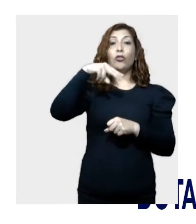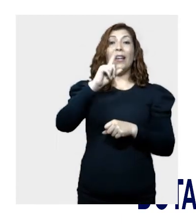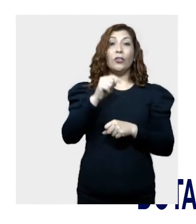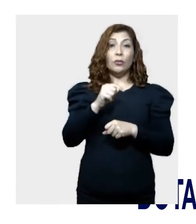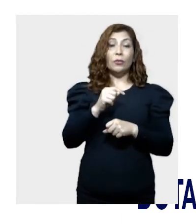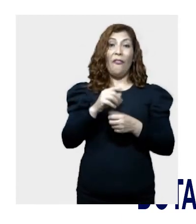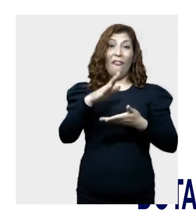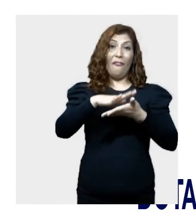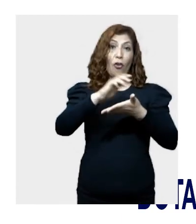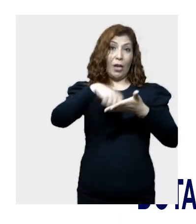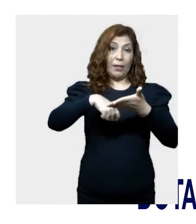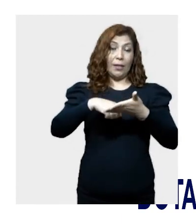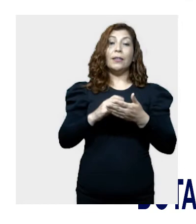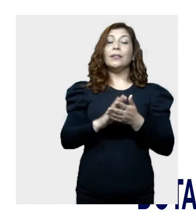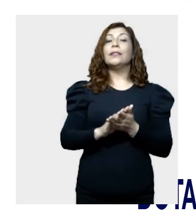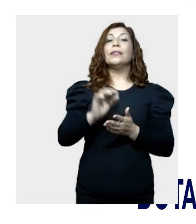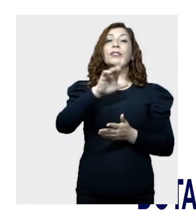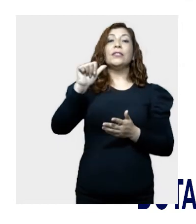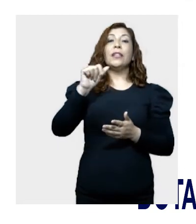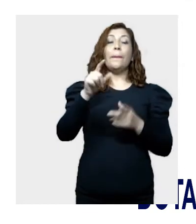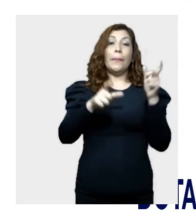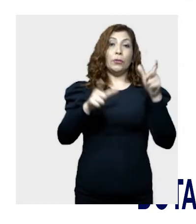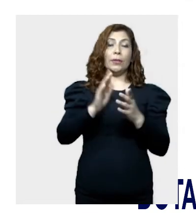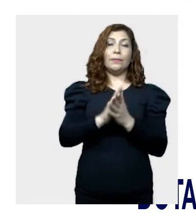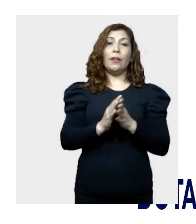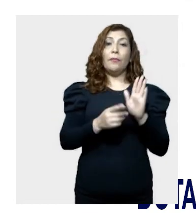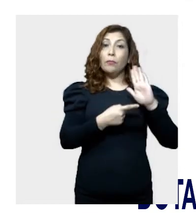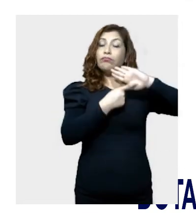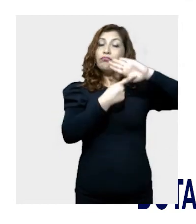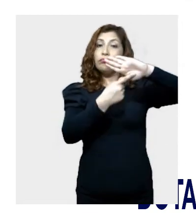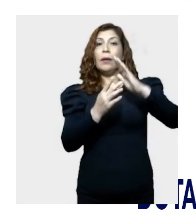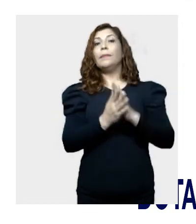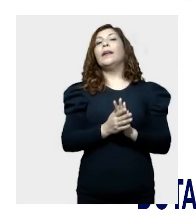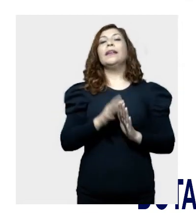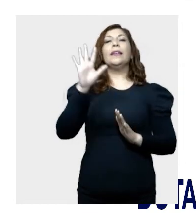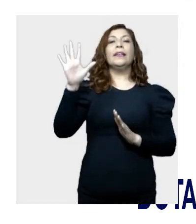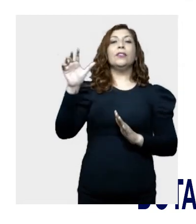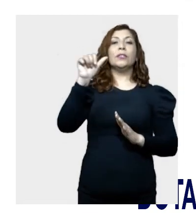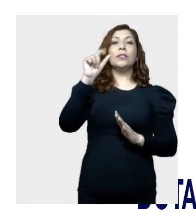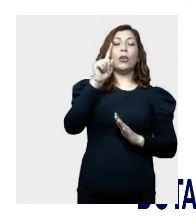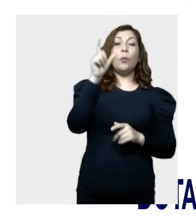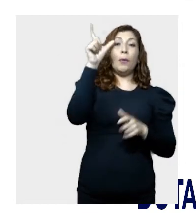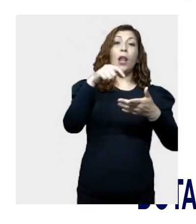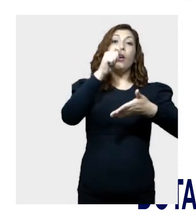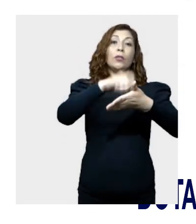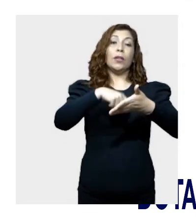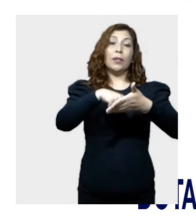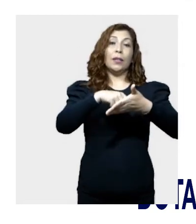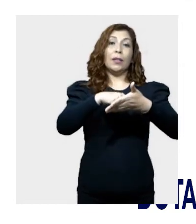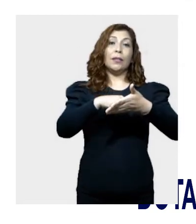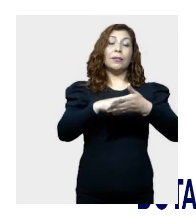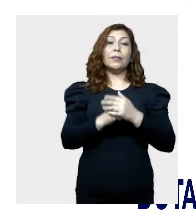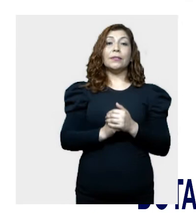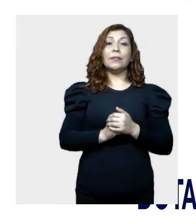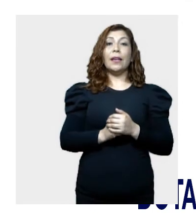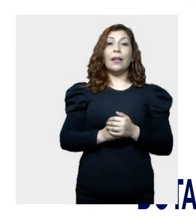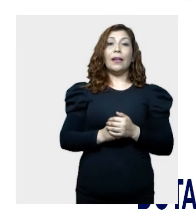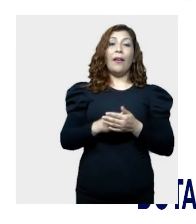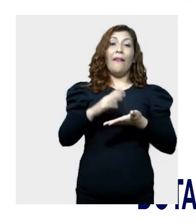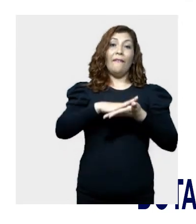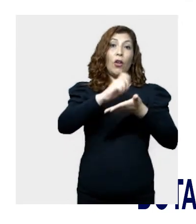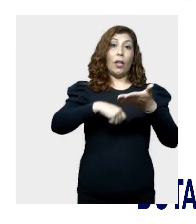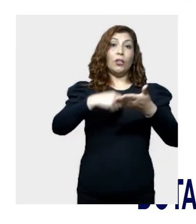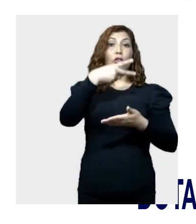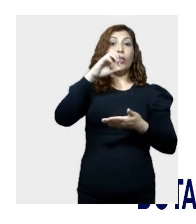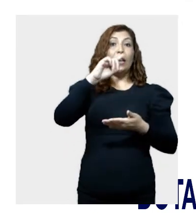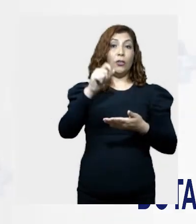617 funcionarios. Como vemos en la siguiente tabla, fueron 561 las contrataciones a honorarios en la modalidad